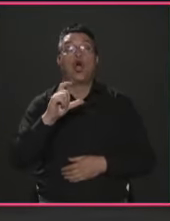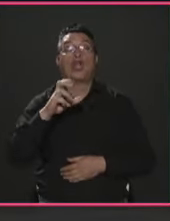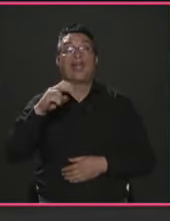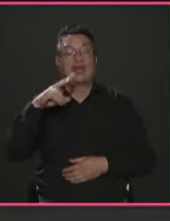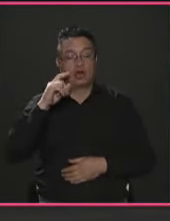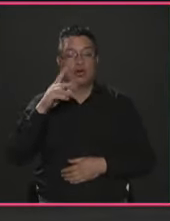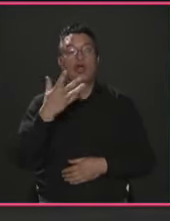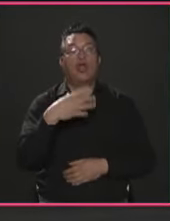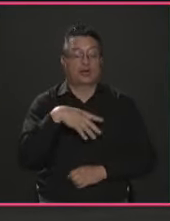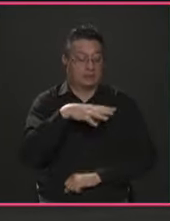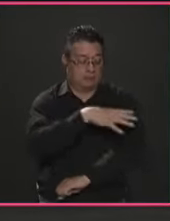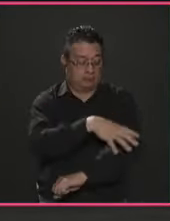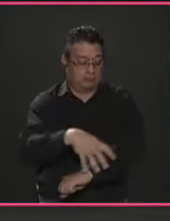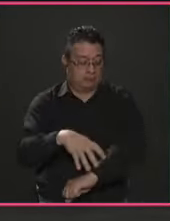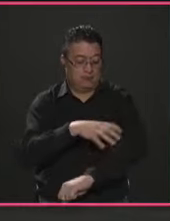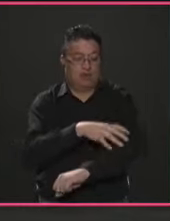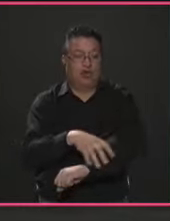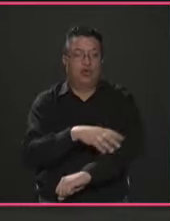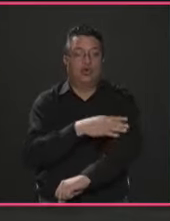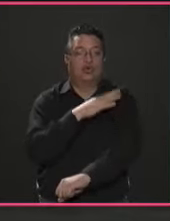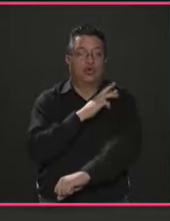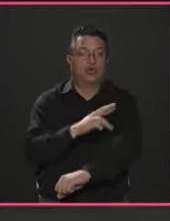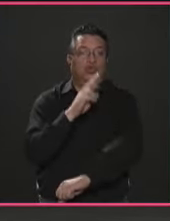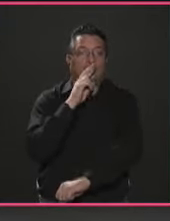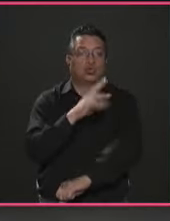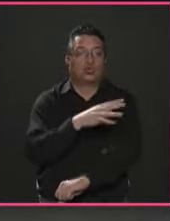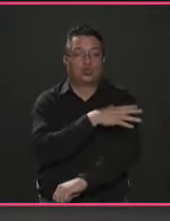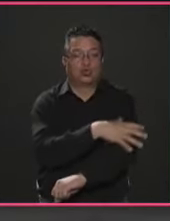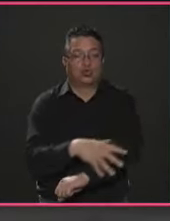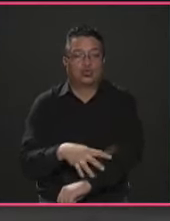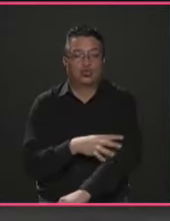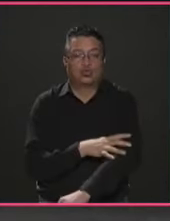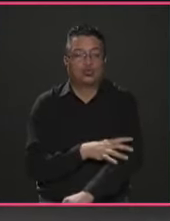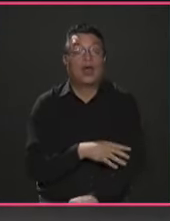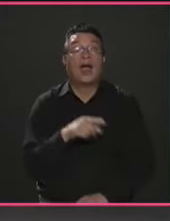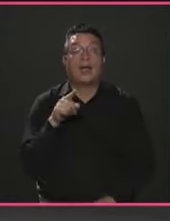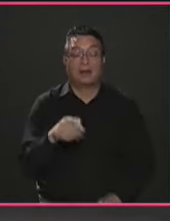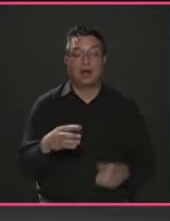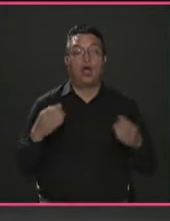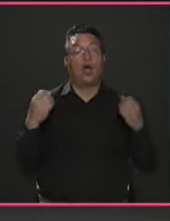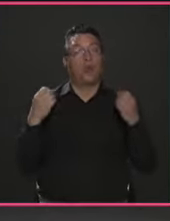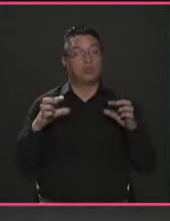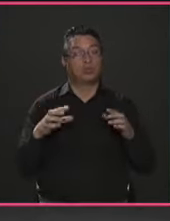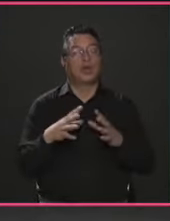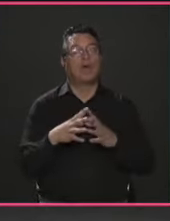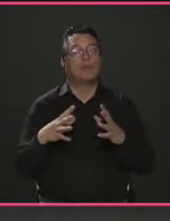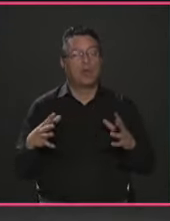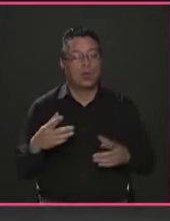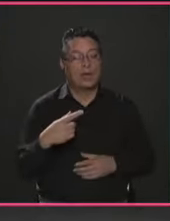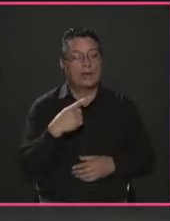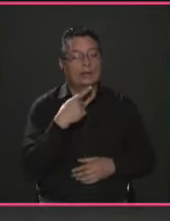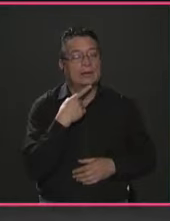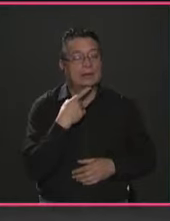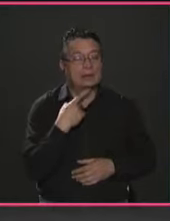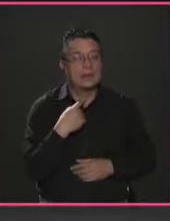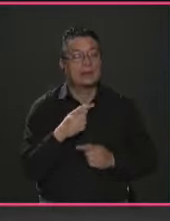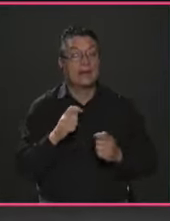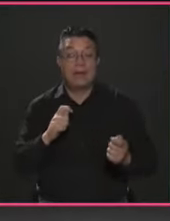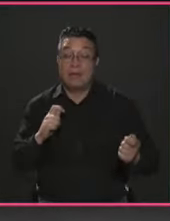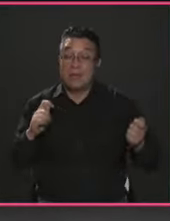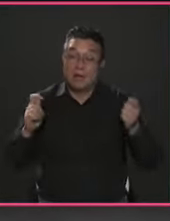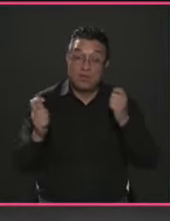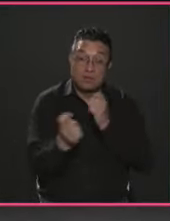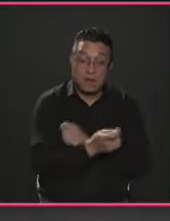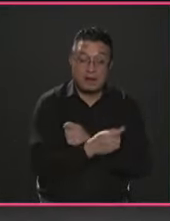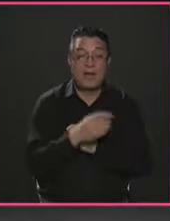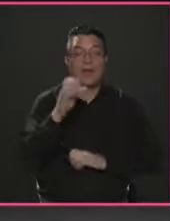macrozona central macrozona sur y eso es una oportunidad muy interesante de transformar